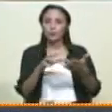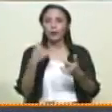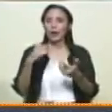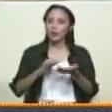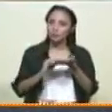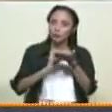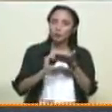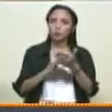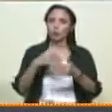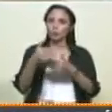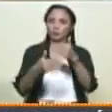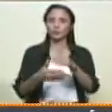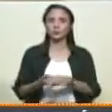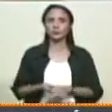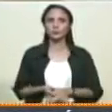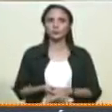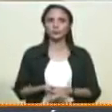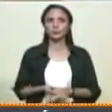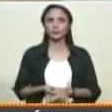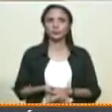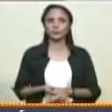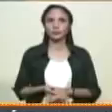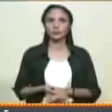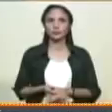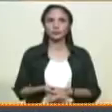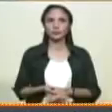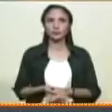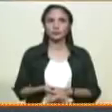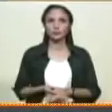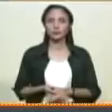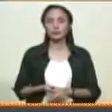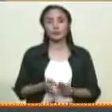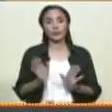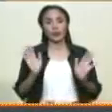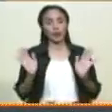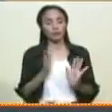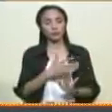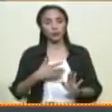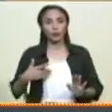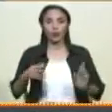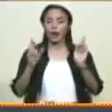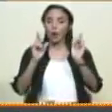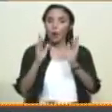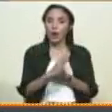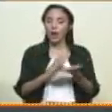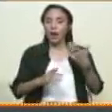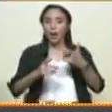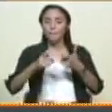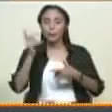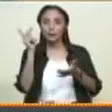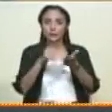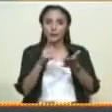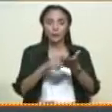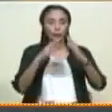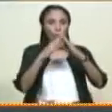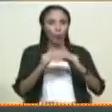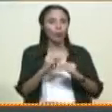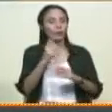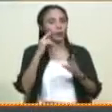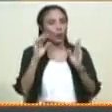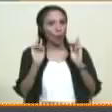Uno quisiera que en un debate intervinieran la mayor cantidad de compañeros y de compañeras. Vamos a tratar que eso